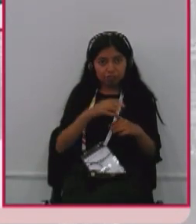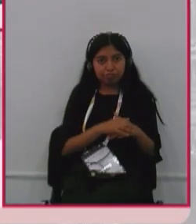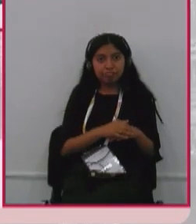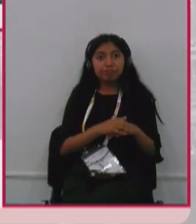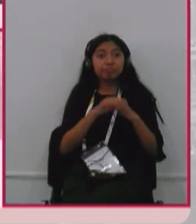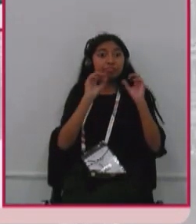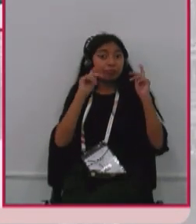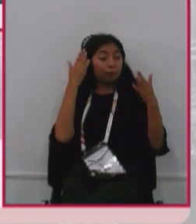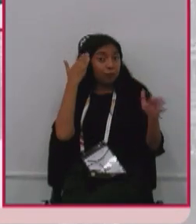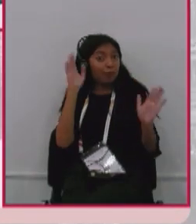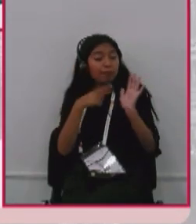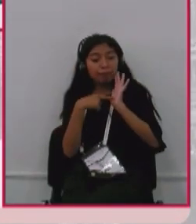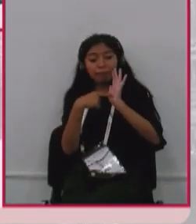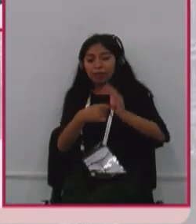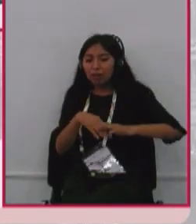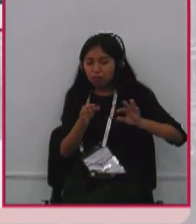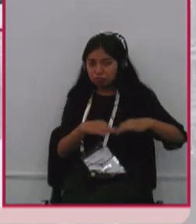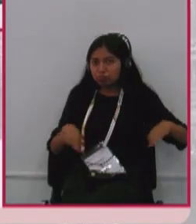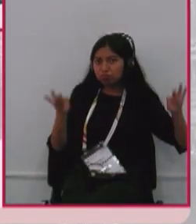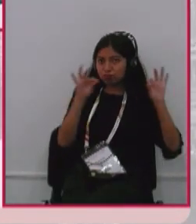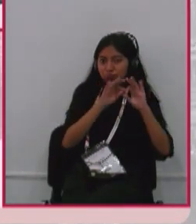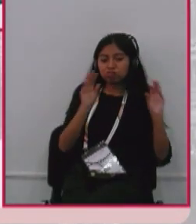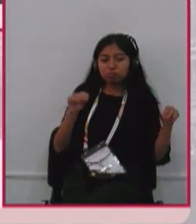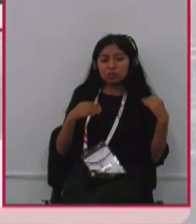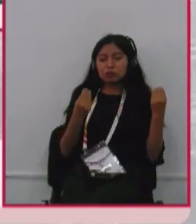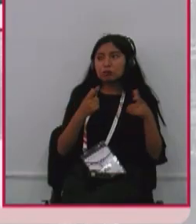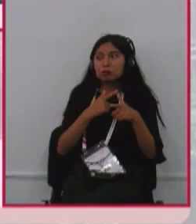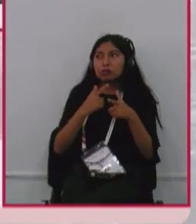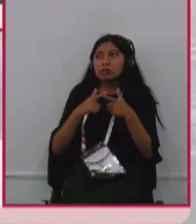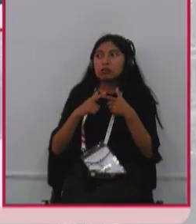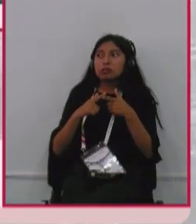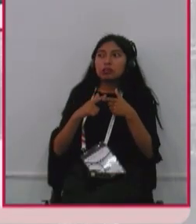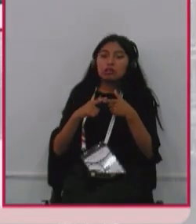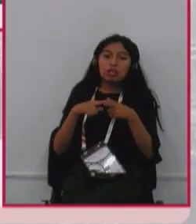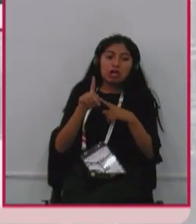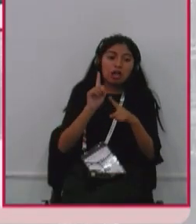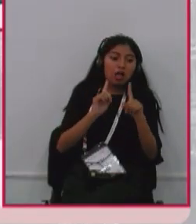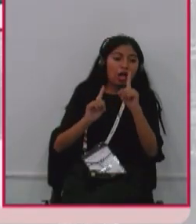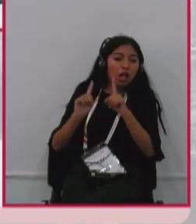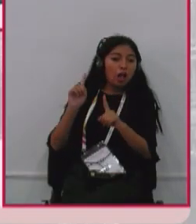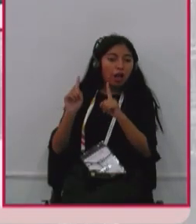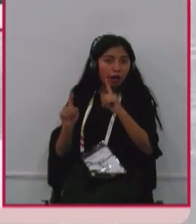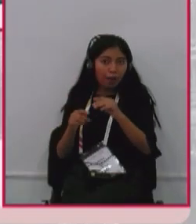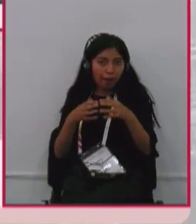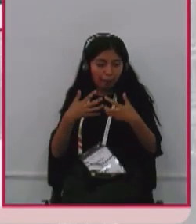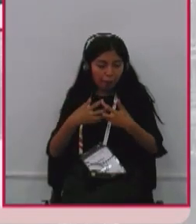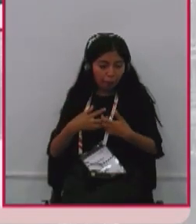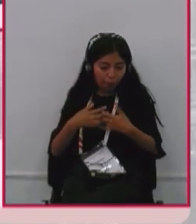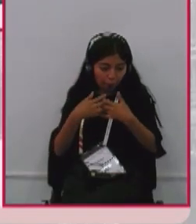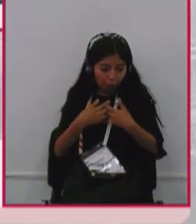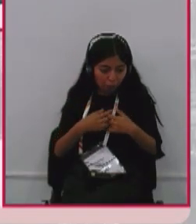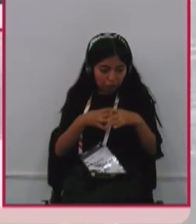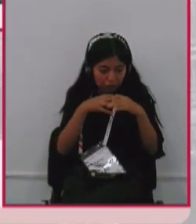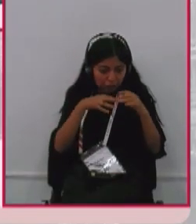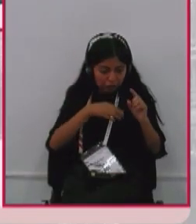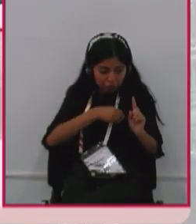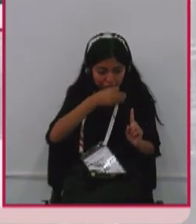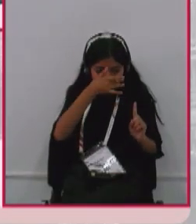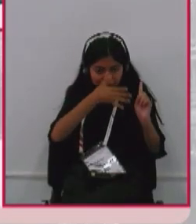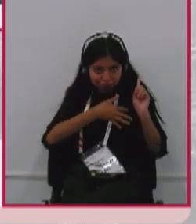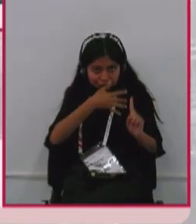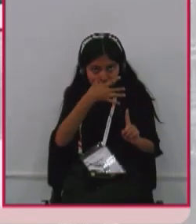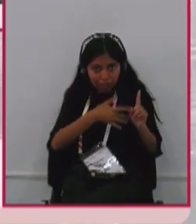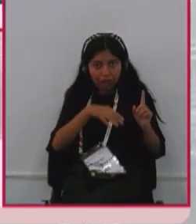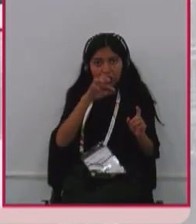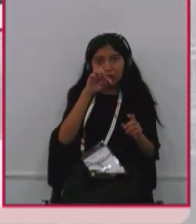Como yo les mencionaba, parte importante es cómo entonces las distintas compañías pueden evaluar esto desde una etapa temprana, cómo evaluar un piloto